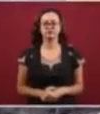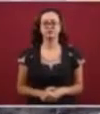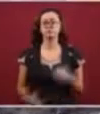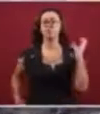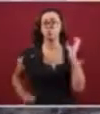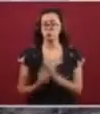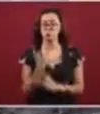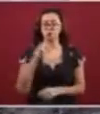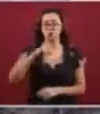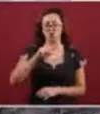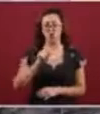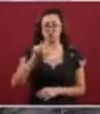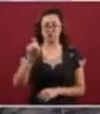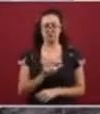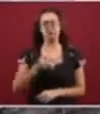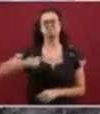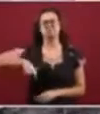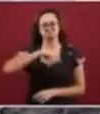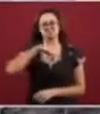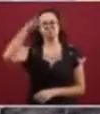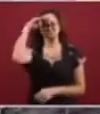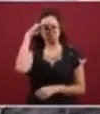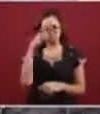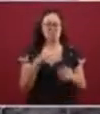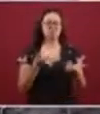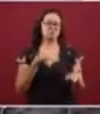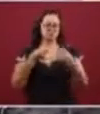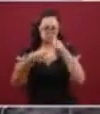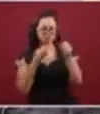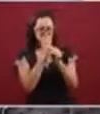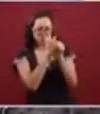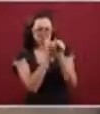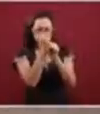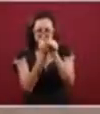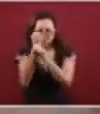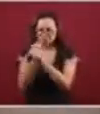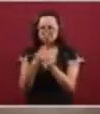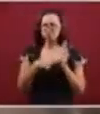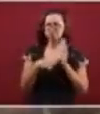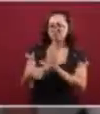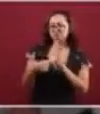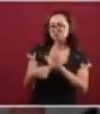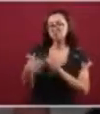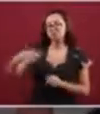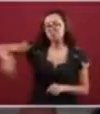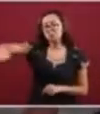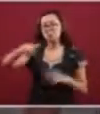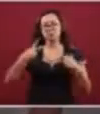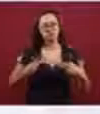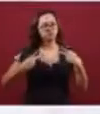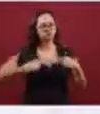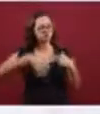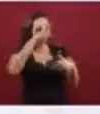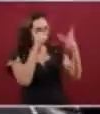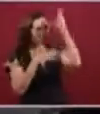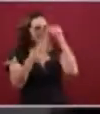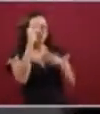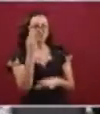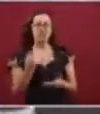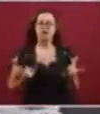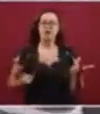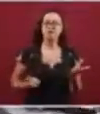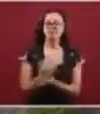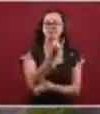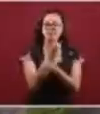En la nueva Notimex, creemos que el periodismo de investigación es la vía para que la población esté más informada y pueda decidir de manera